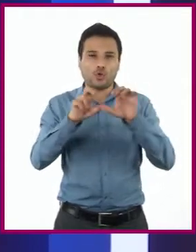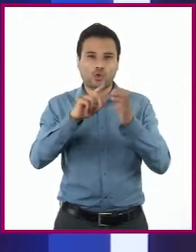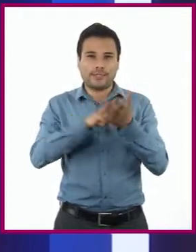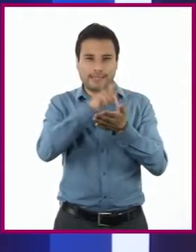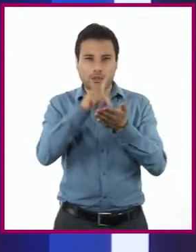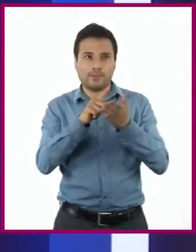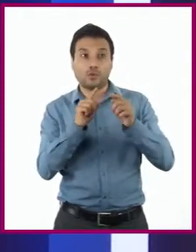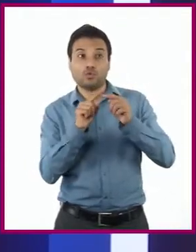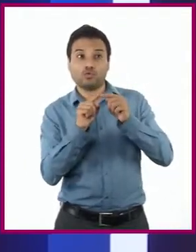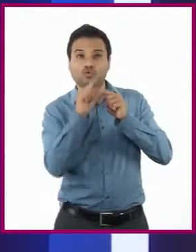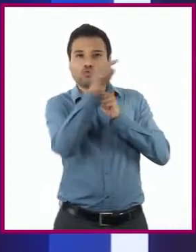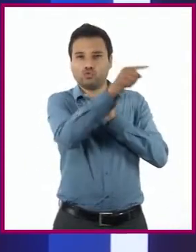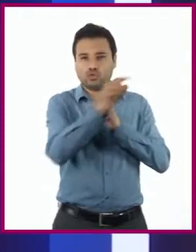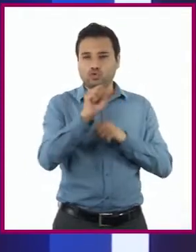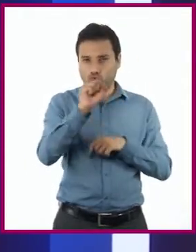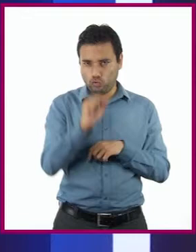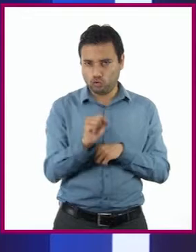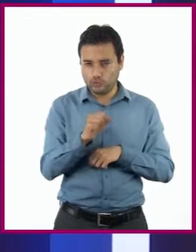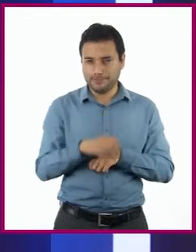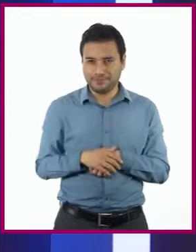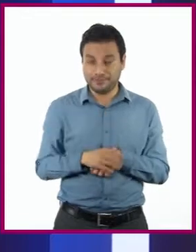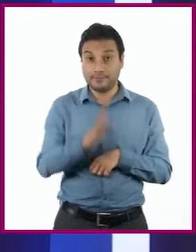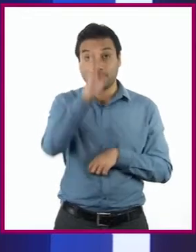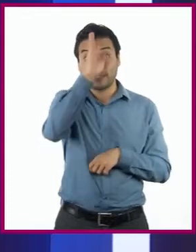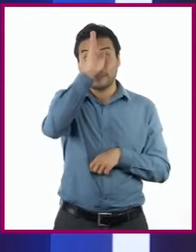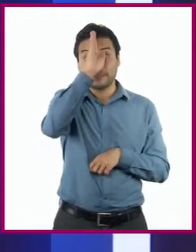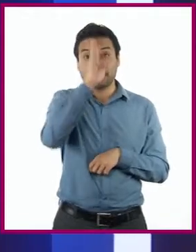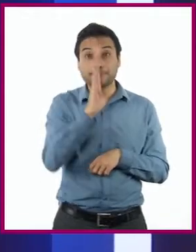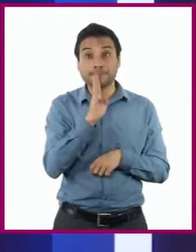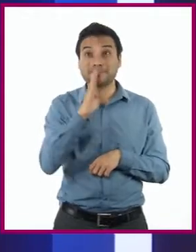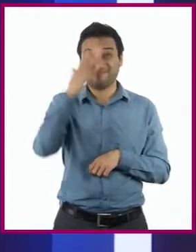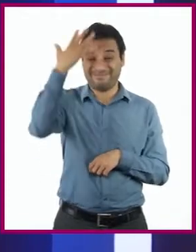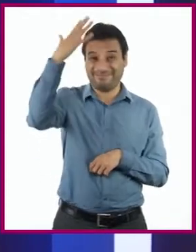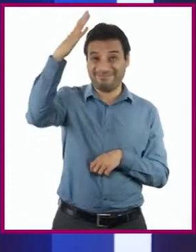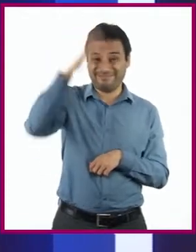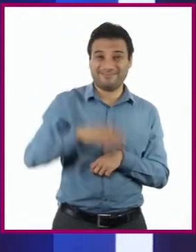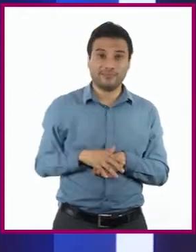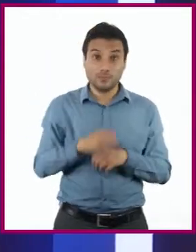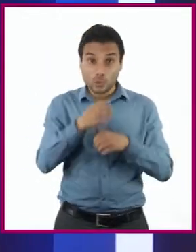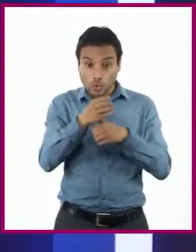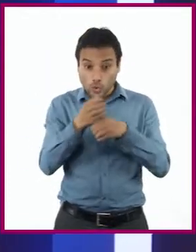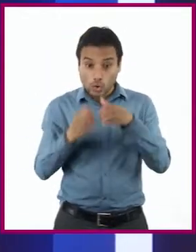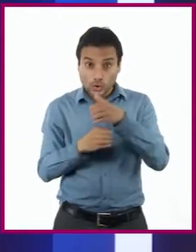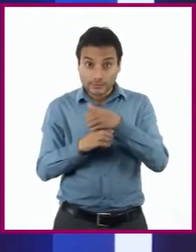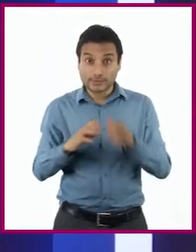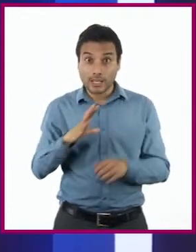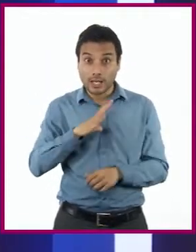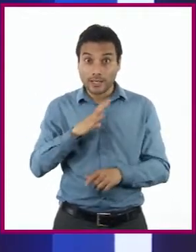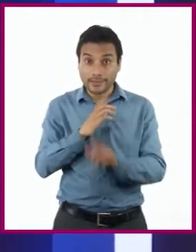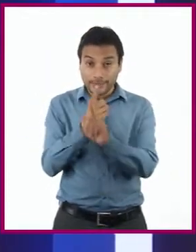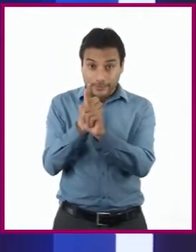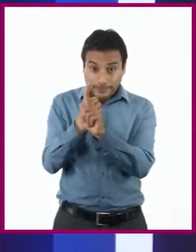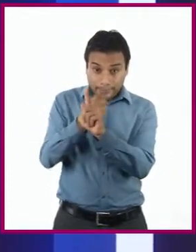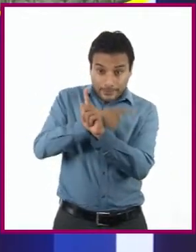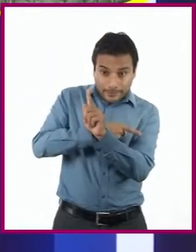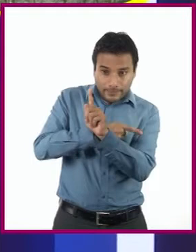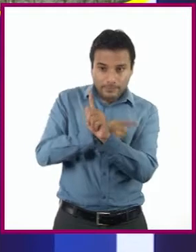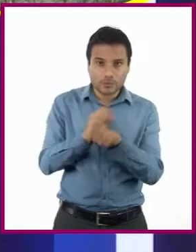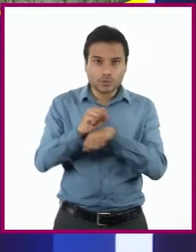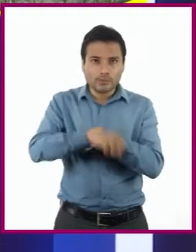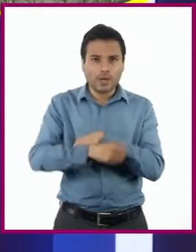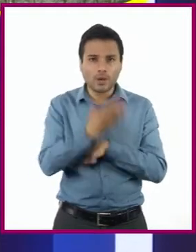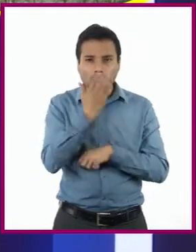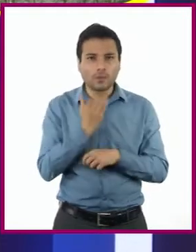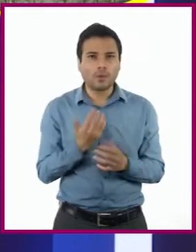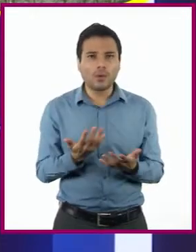de Alejandría, durante el mediodía del solsticio de verano, los objetos no producían sombra y que en los fondos de